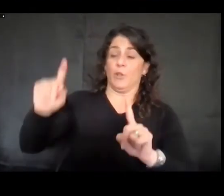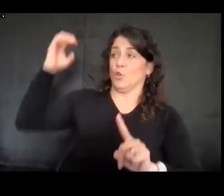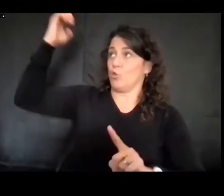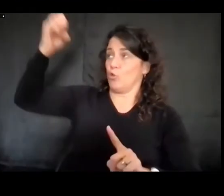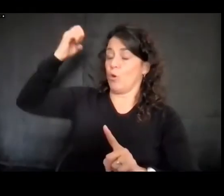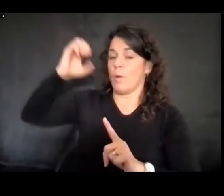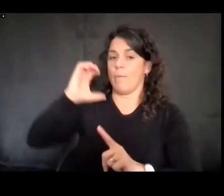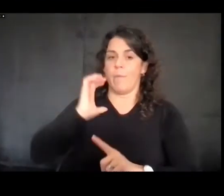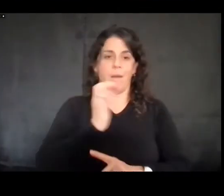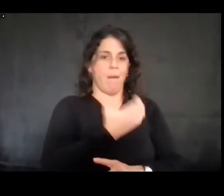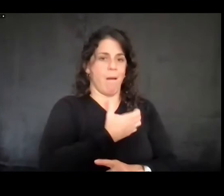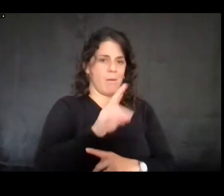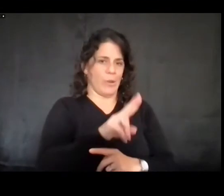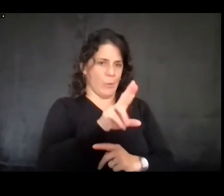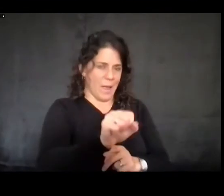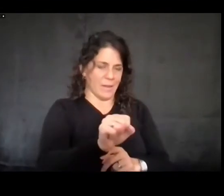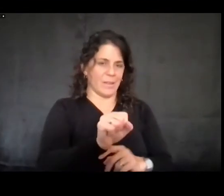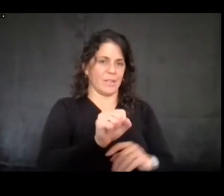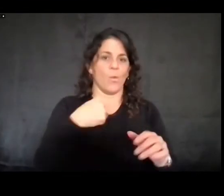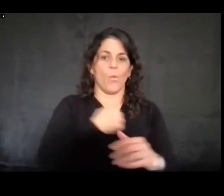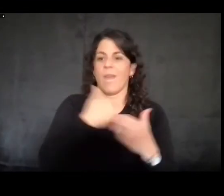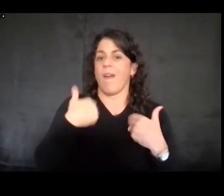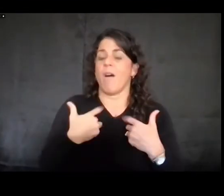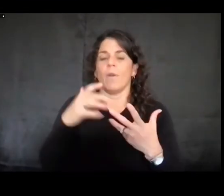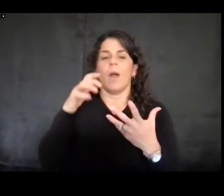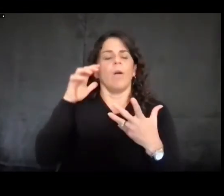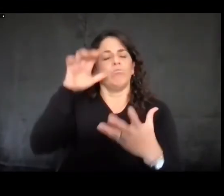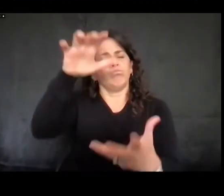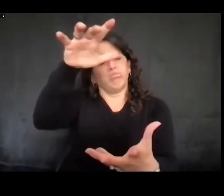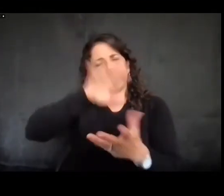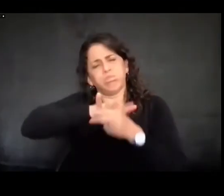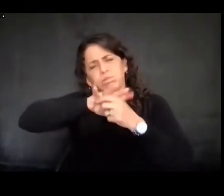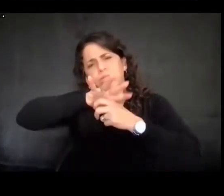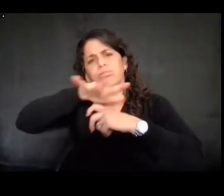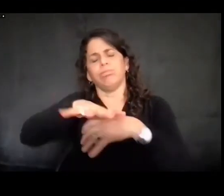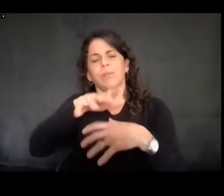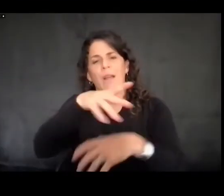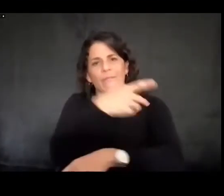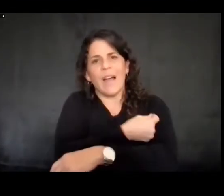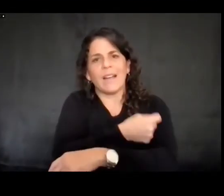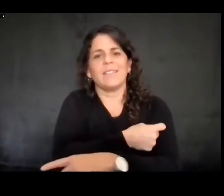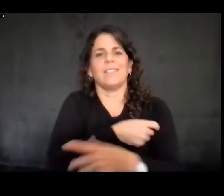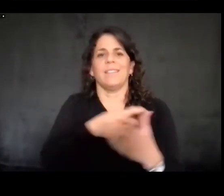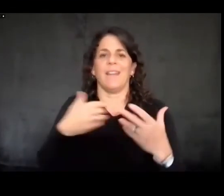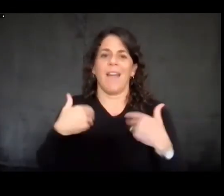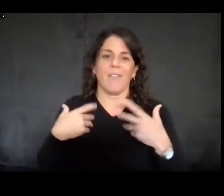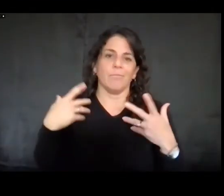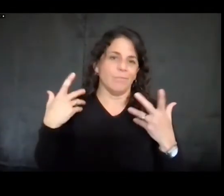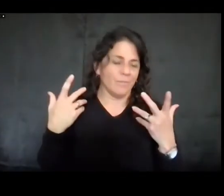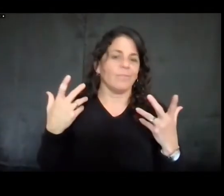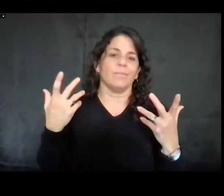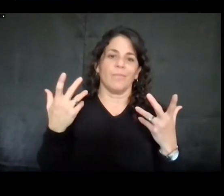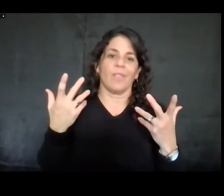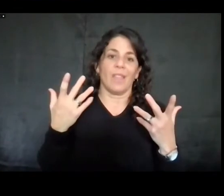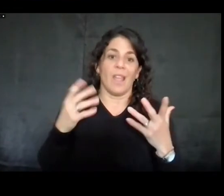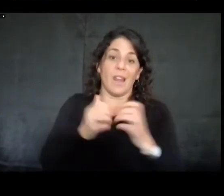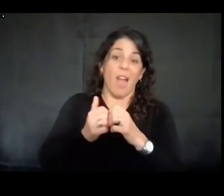europa y nosotros nosotros tenemos muchas más vacunas y estamos mucho más adelantados